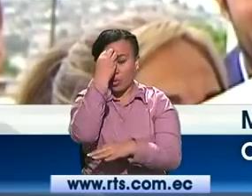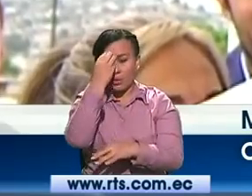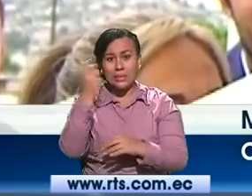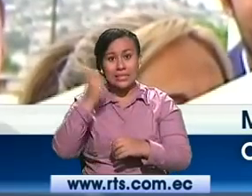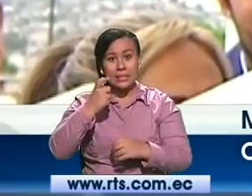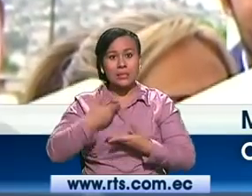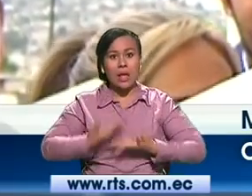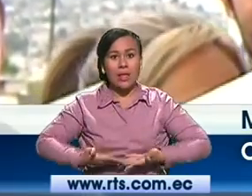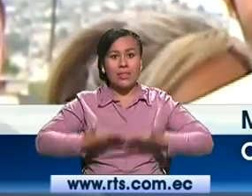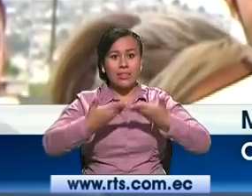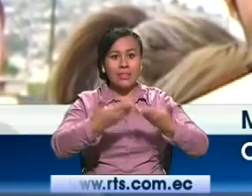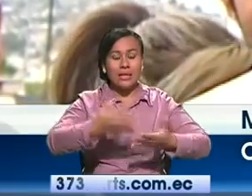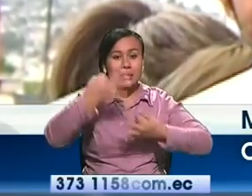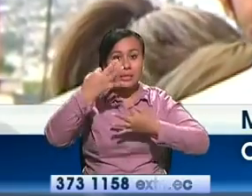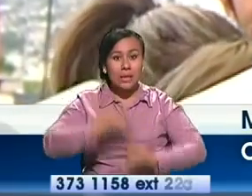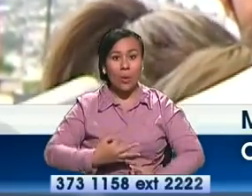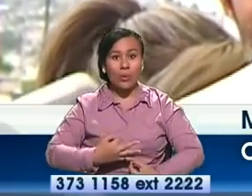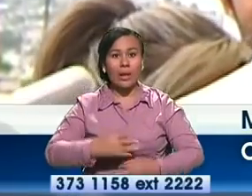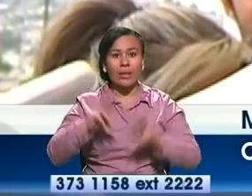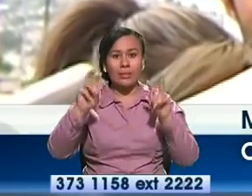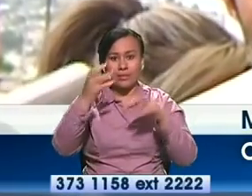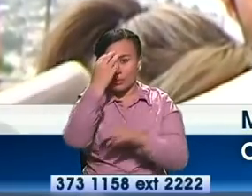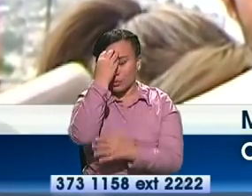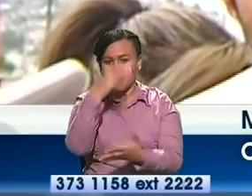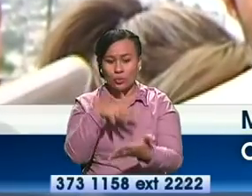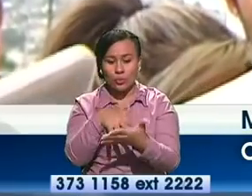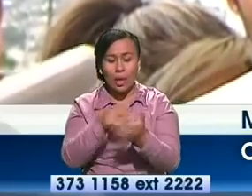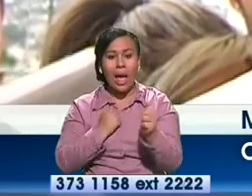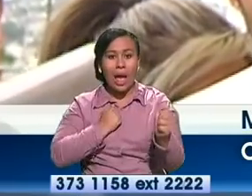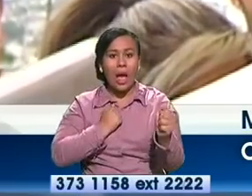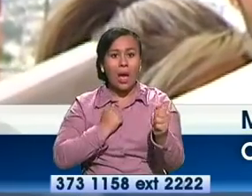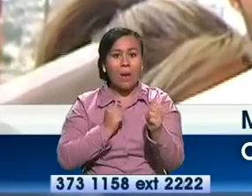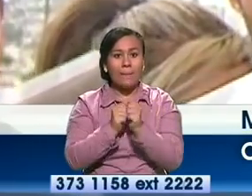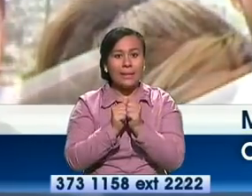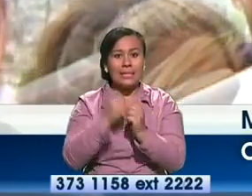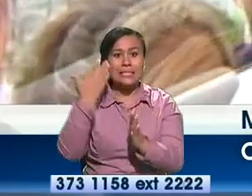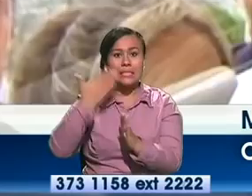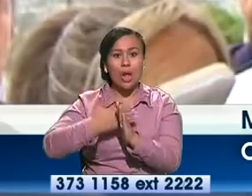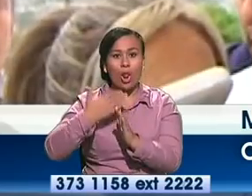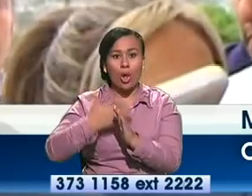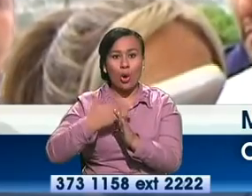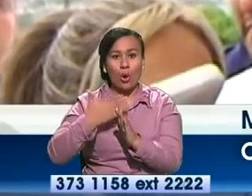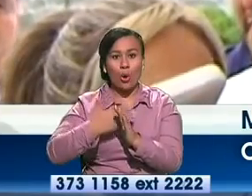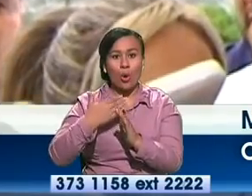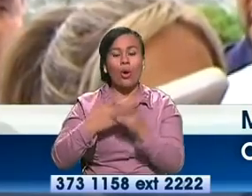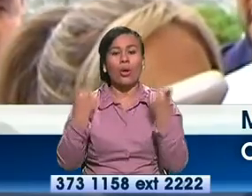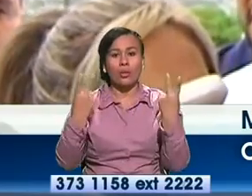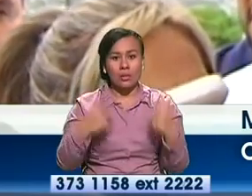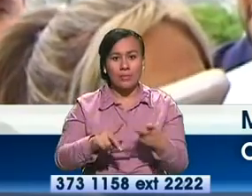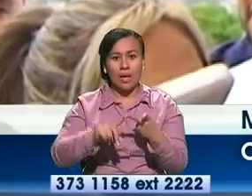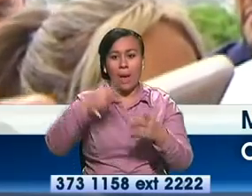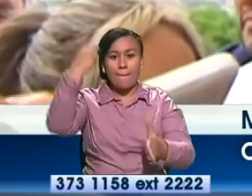primera cosa. Y segundo, el acompañamiento psicológico especializado. El otro tiene que ver con la